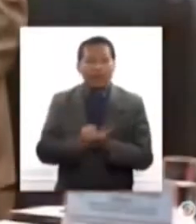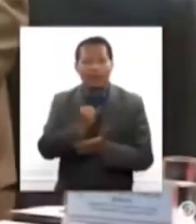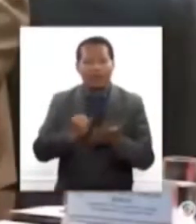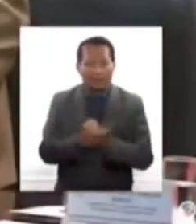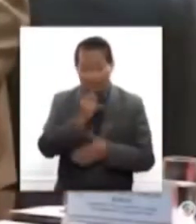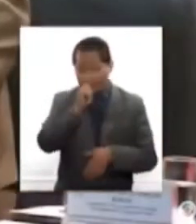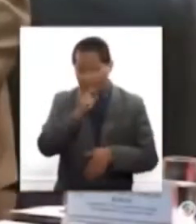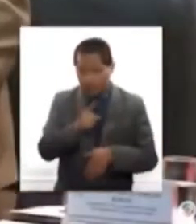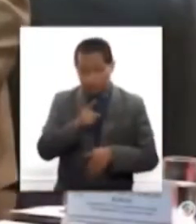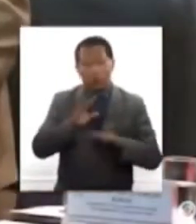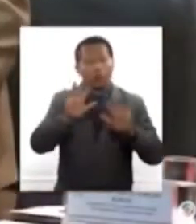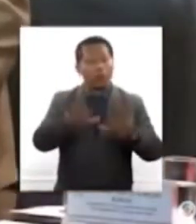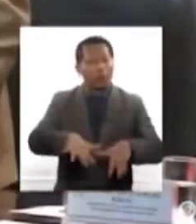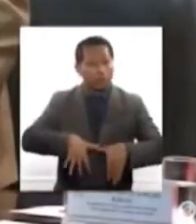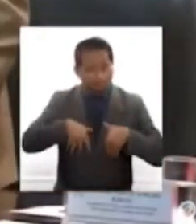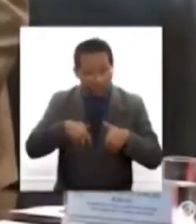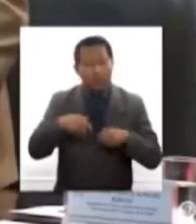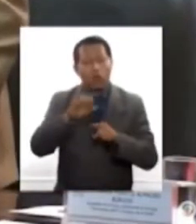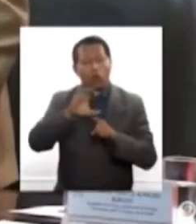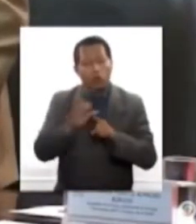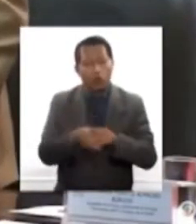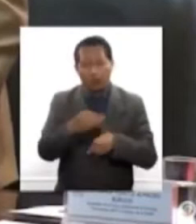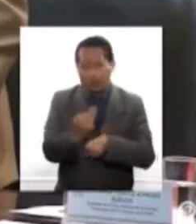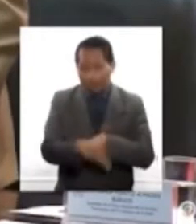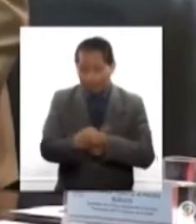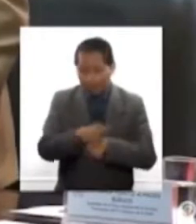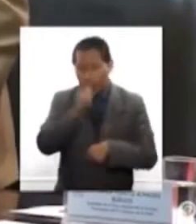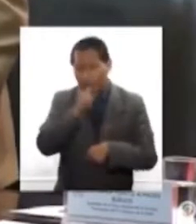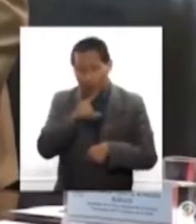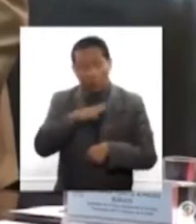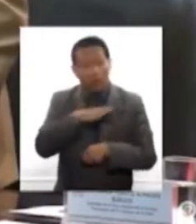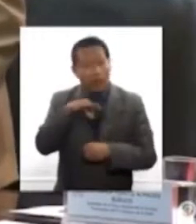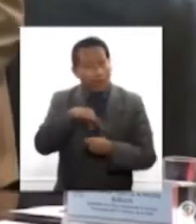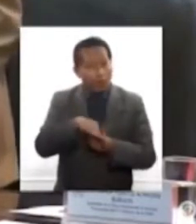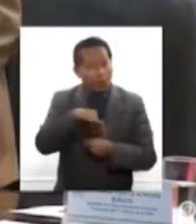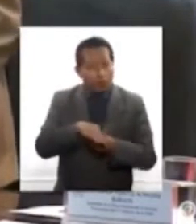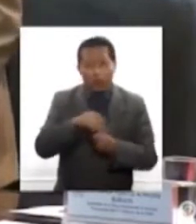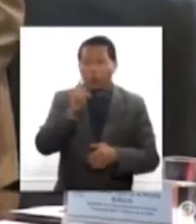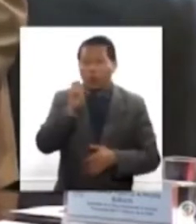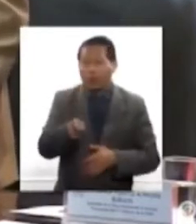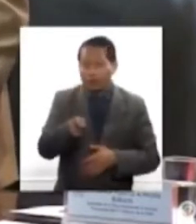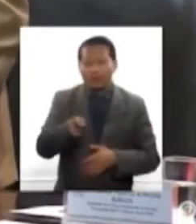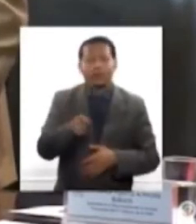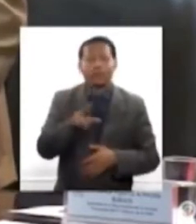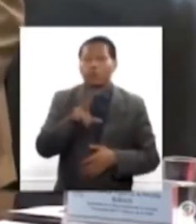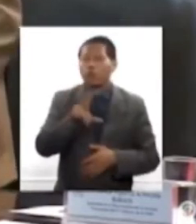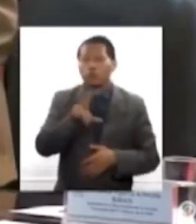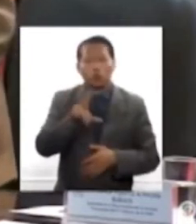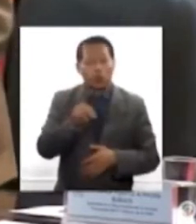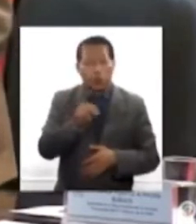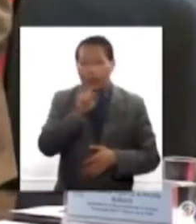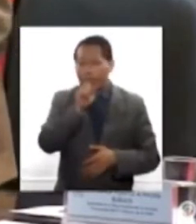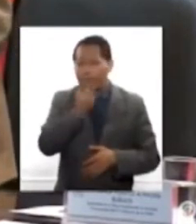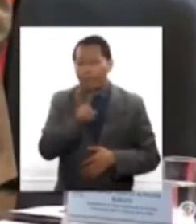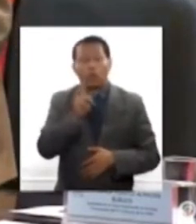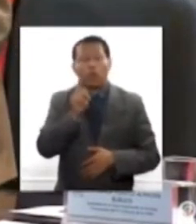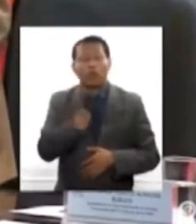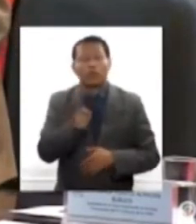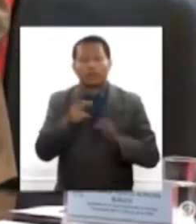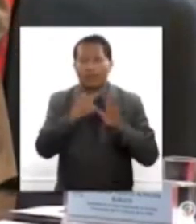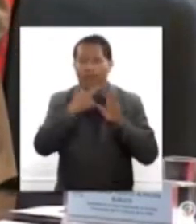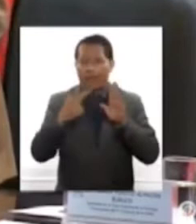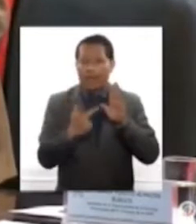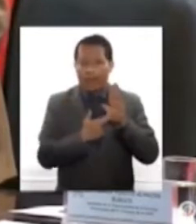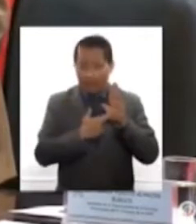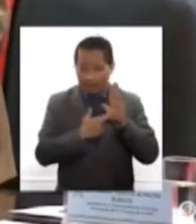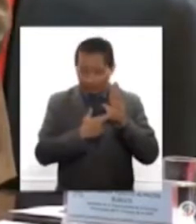del Senado porque nos envió un mensaje de que estaba escuchando, cosa que nos parece muy bien, estaba escuchando lo que aquí estábamos